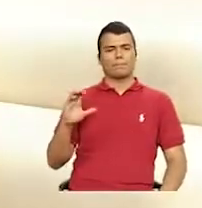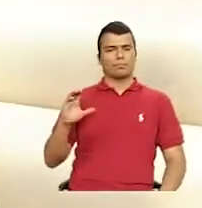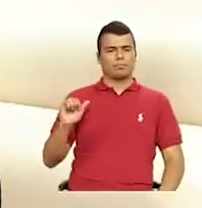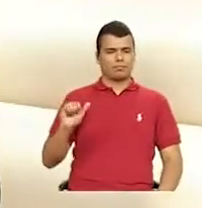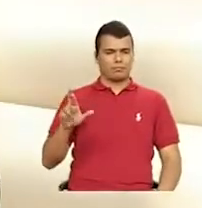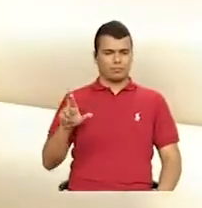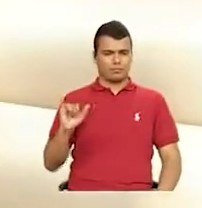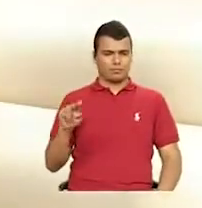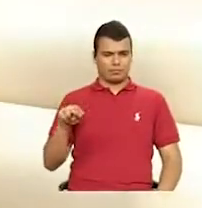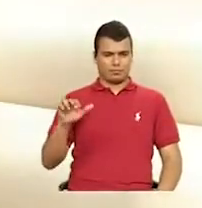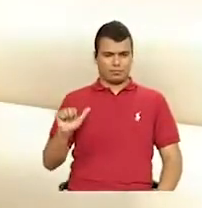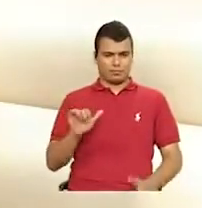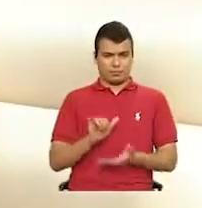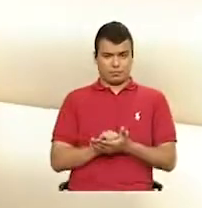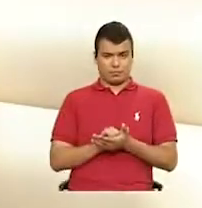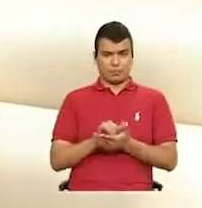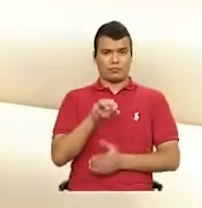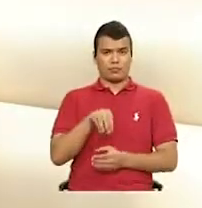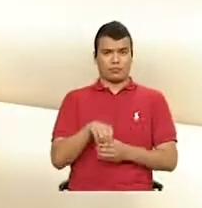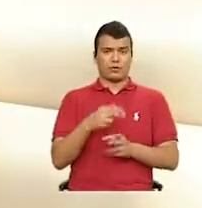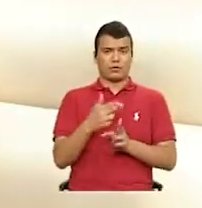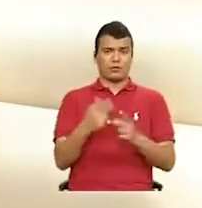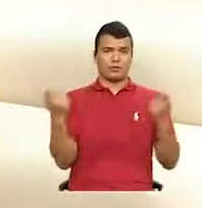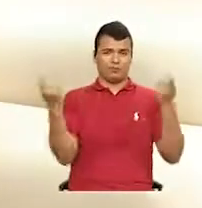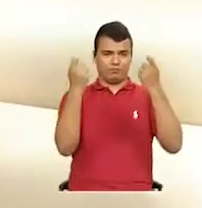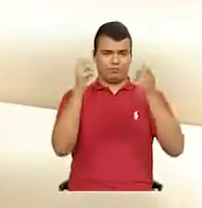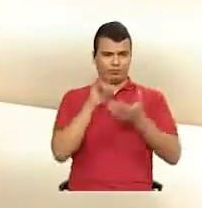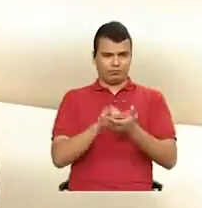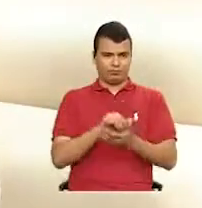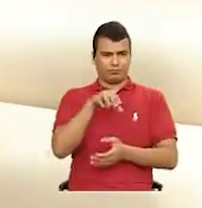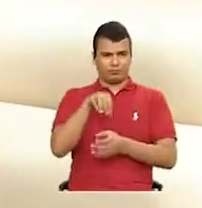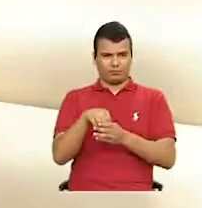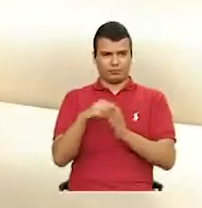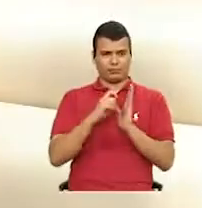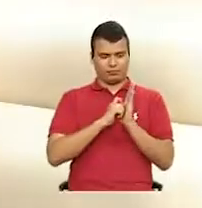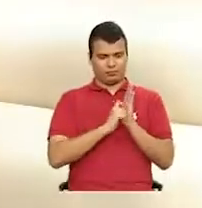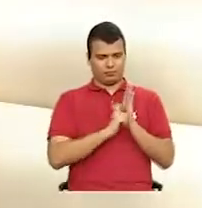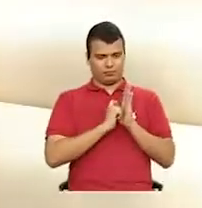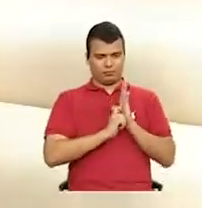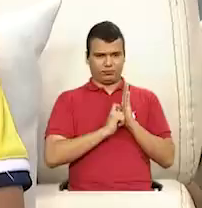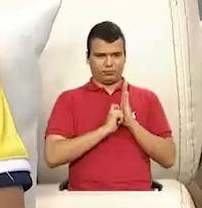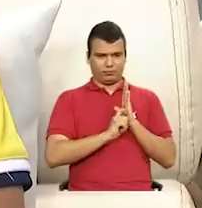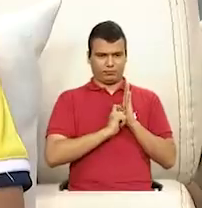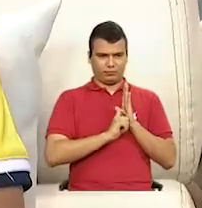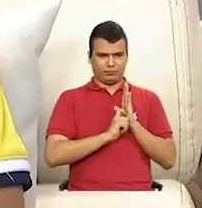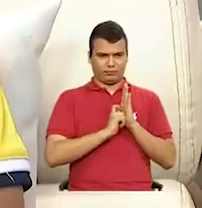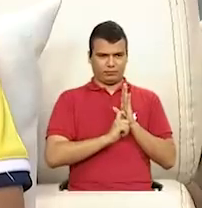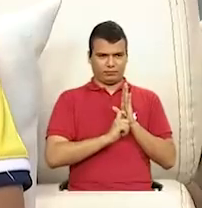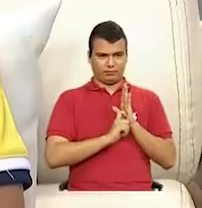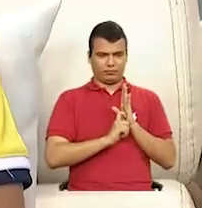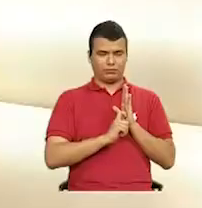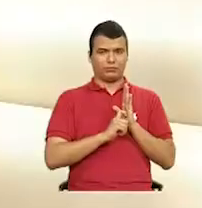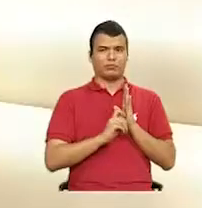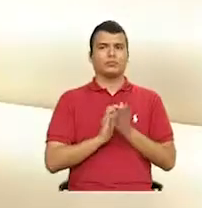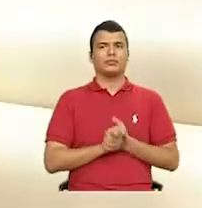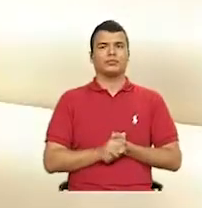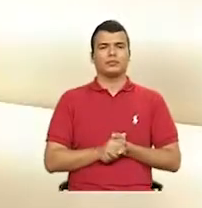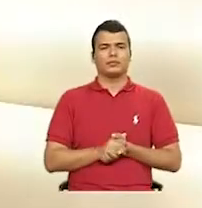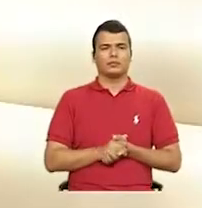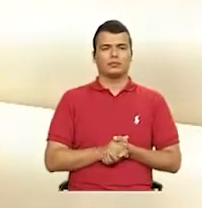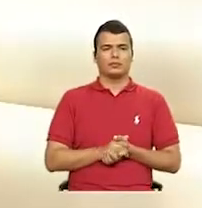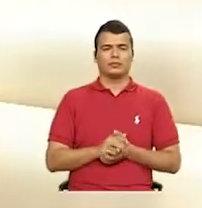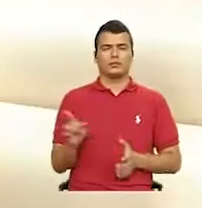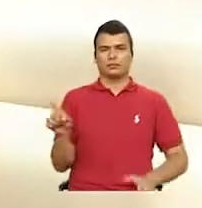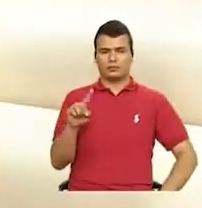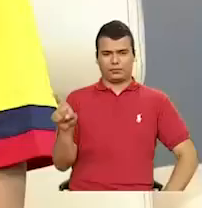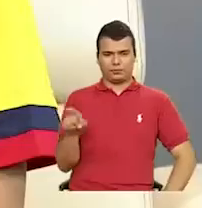normalmente pues aparece como nombre comercial que no me parece prudente pronunciar, pero sí aparece pues en las etiquetas de los edulcorantes artificiales. Y la